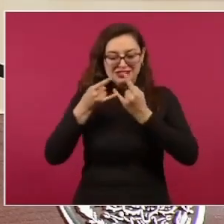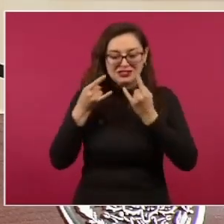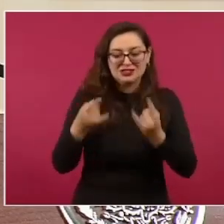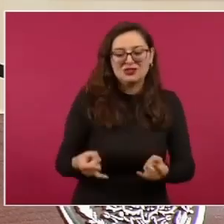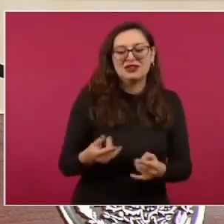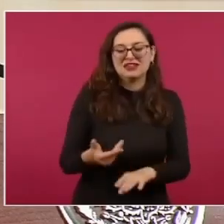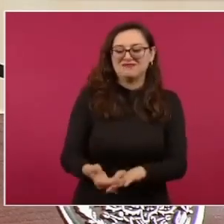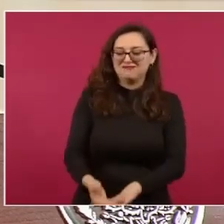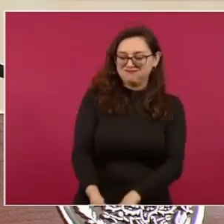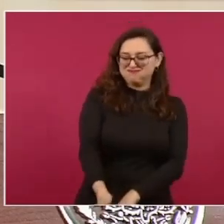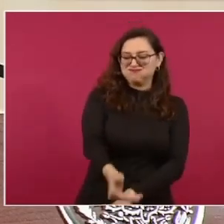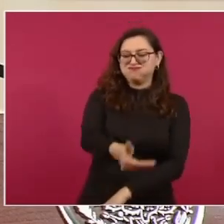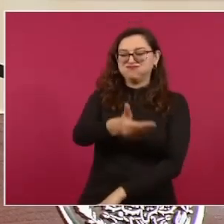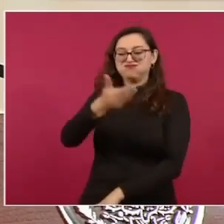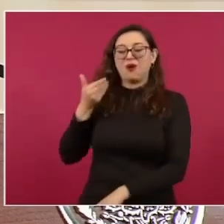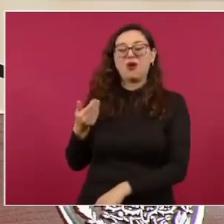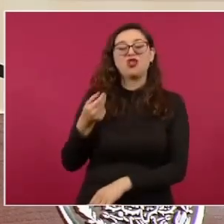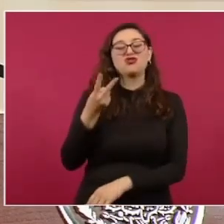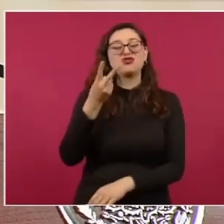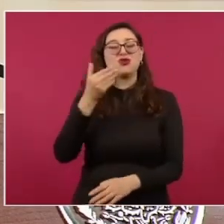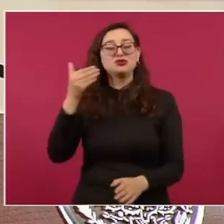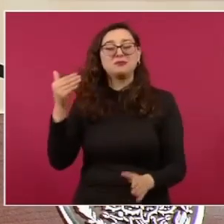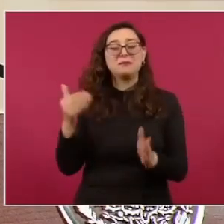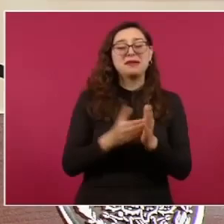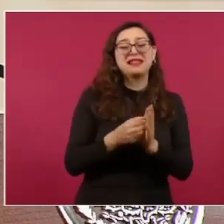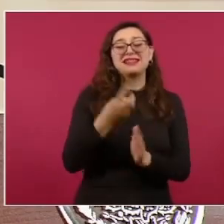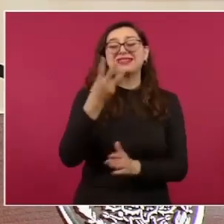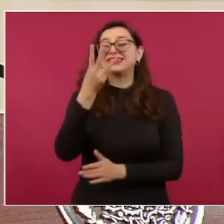era cristiana.